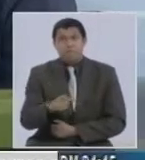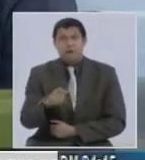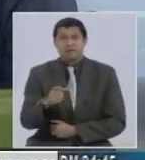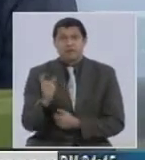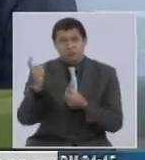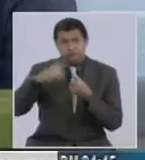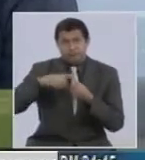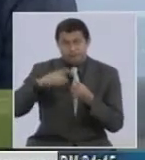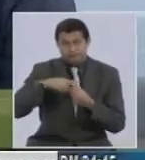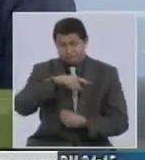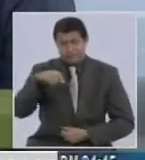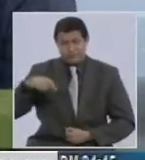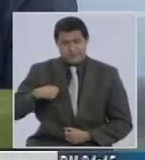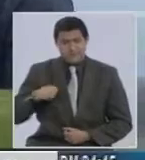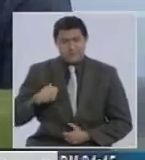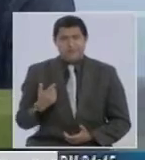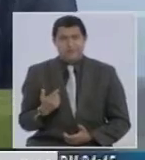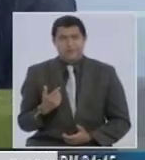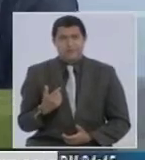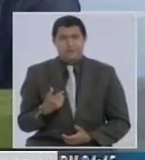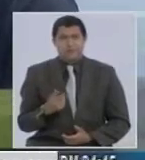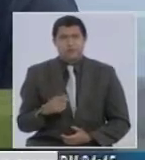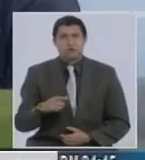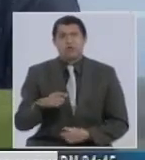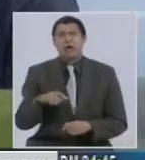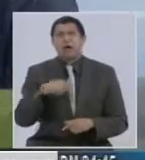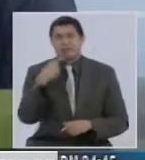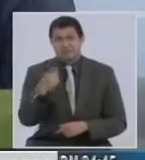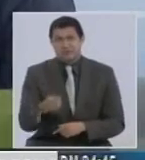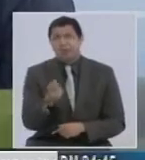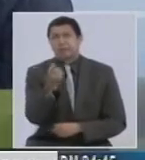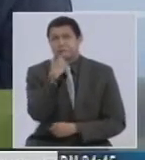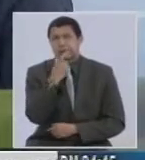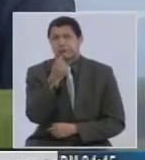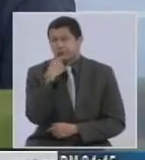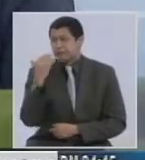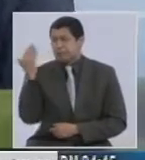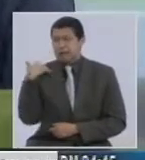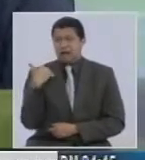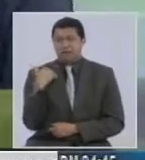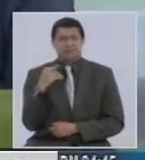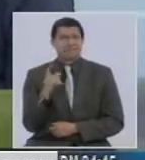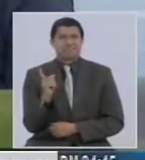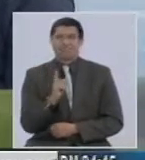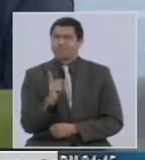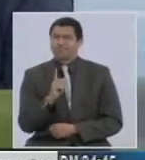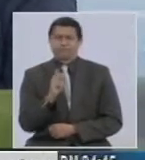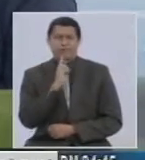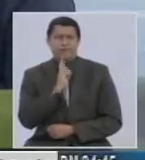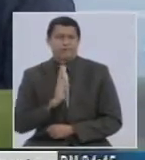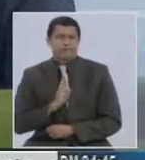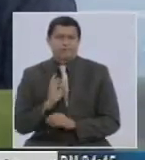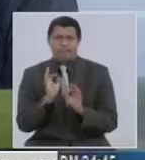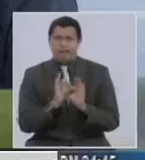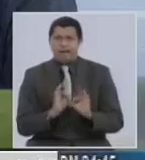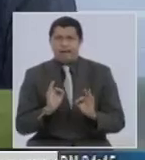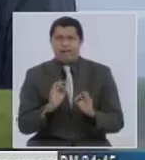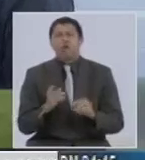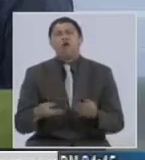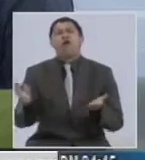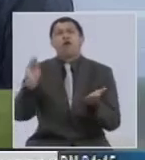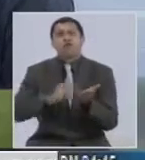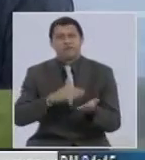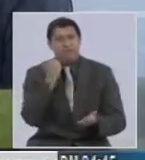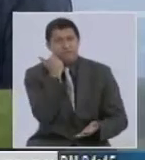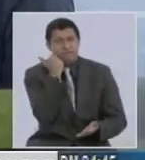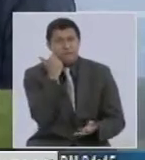agremiados en asociación básicamente son pacientes que ya pasaron por ese tratamiento anterior y no respondieron o fueron recaedores. Y